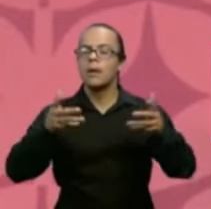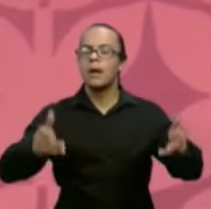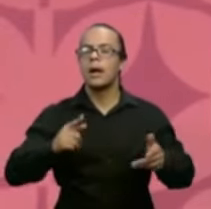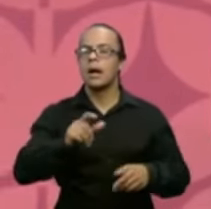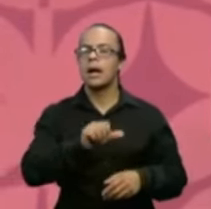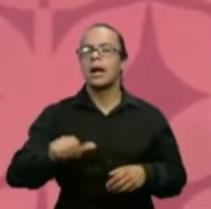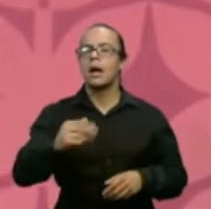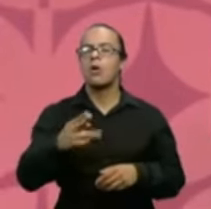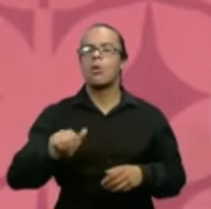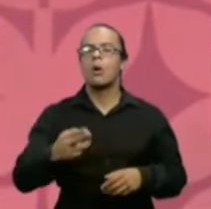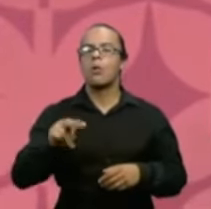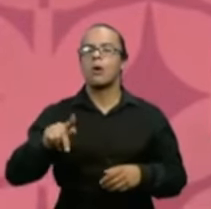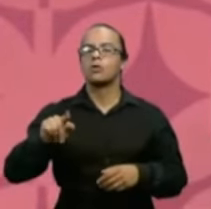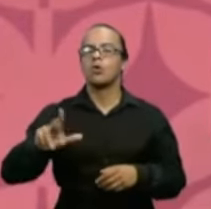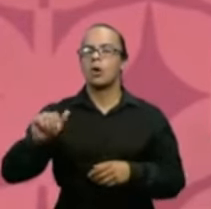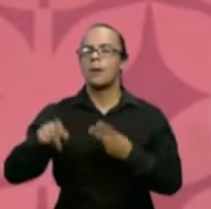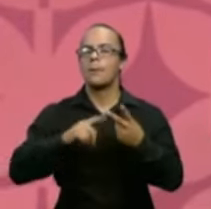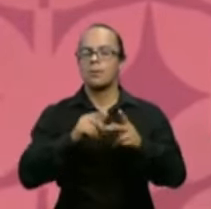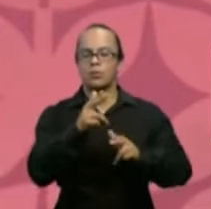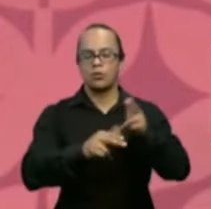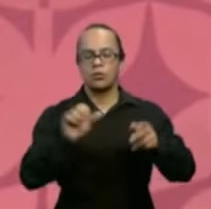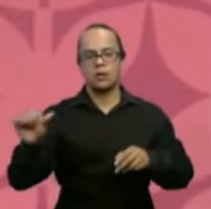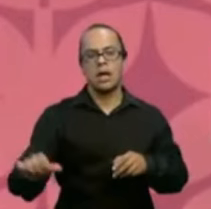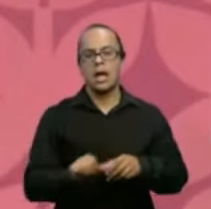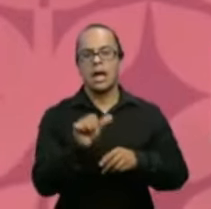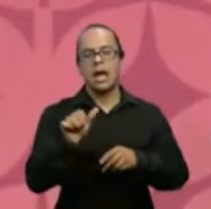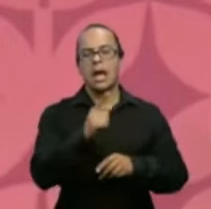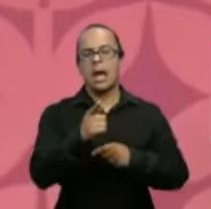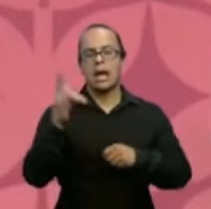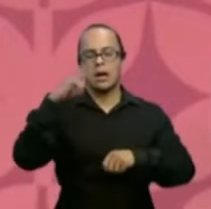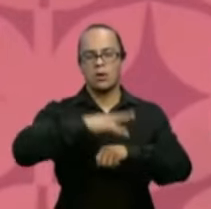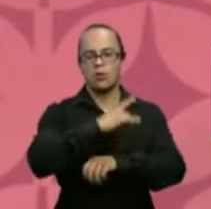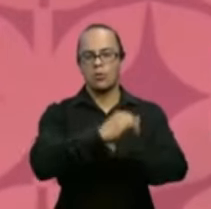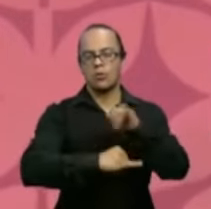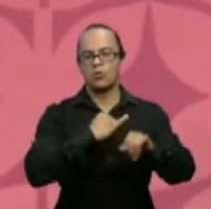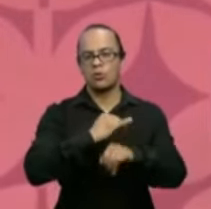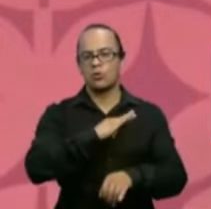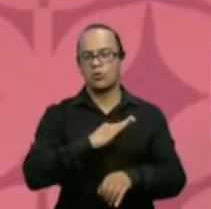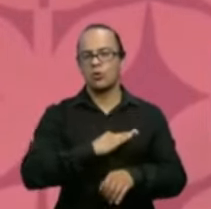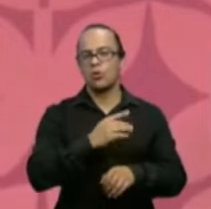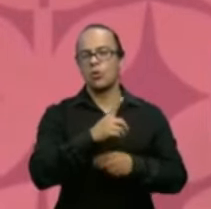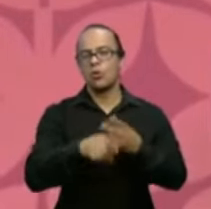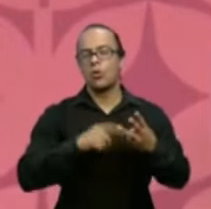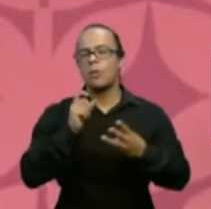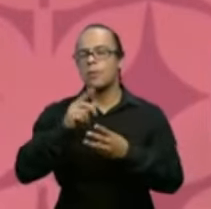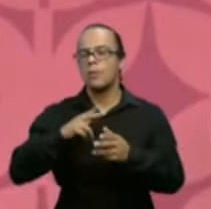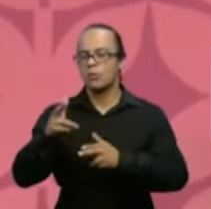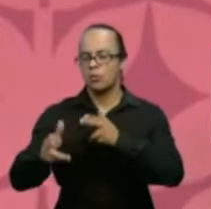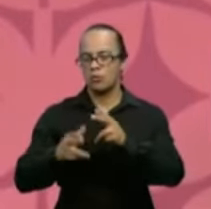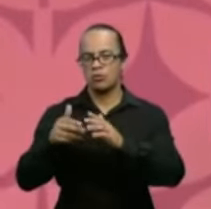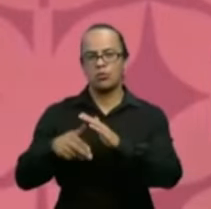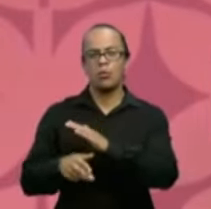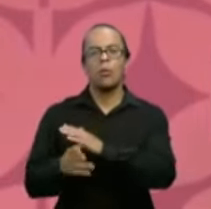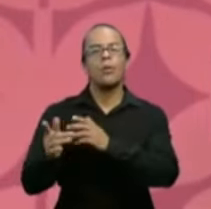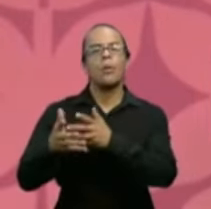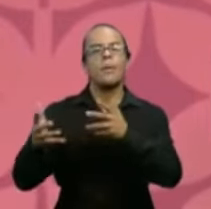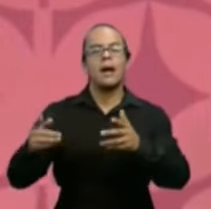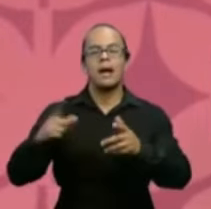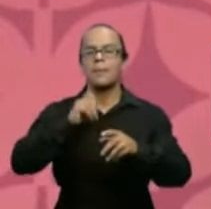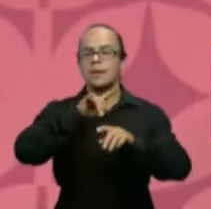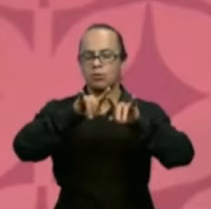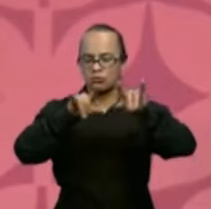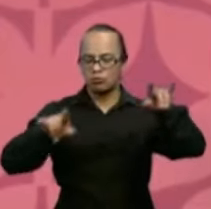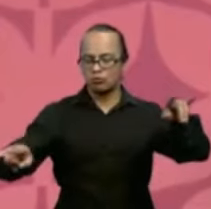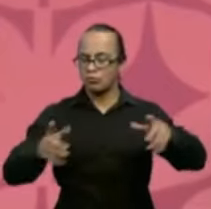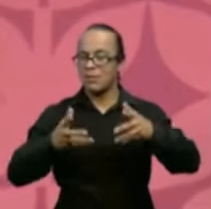suburbano Lechería-AIFA. Gestionaremos la ampliación de la línea del metro, ampliaremos la línea del Mexibus y la de Mexicable, y así